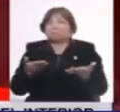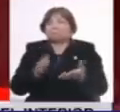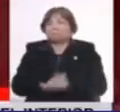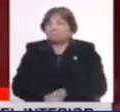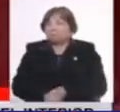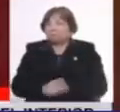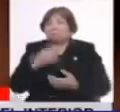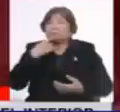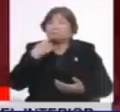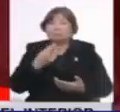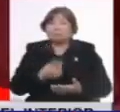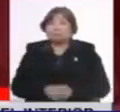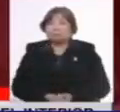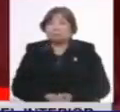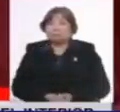eso.